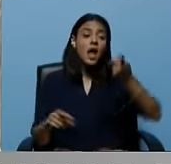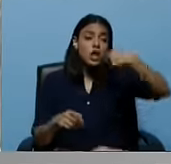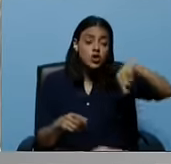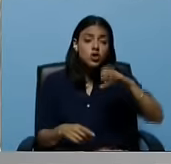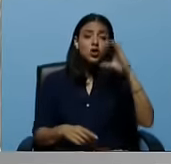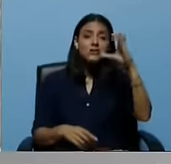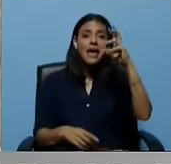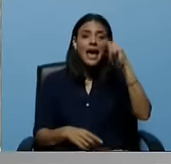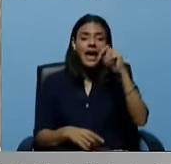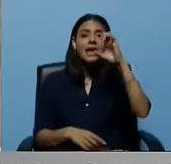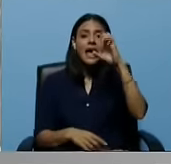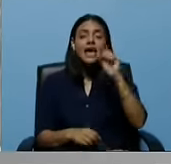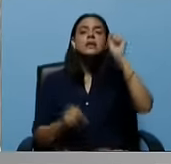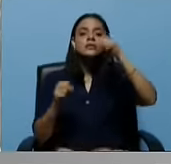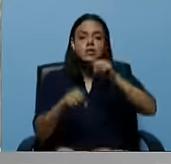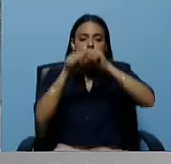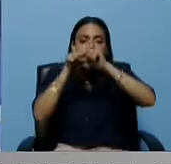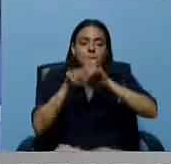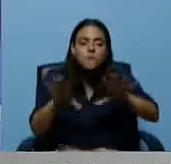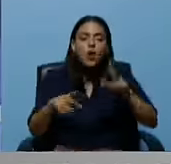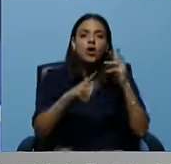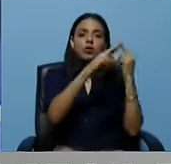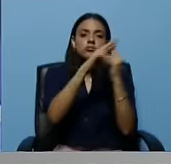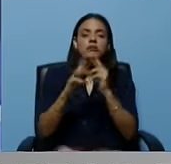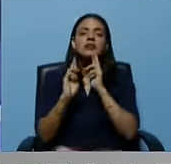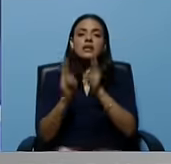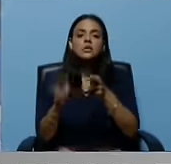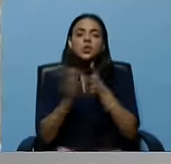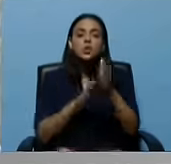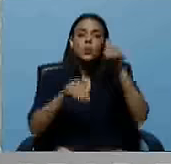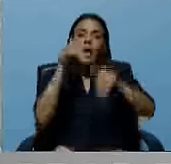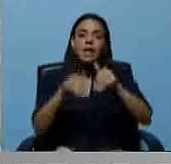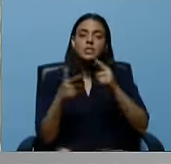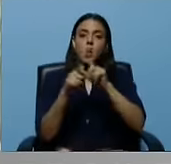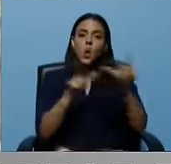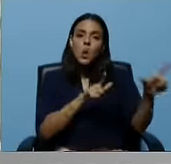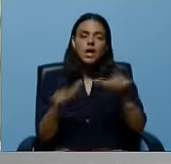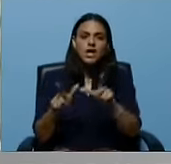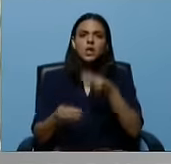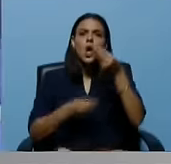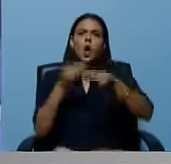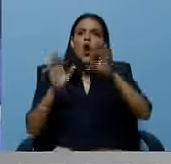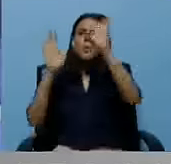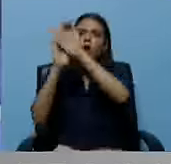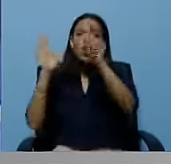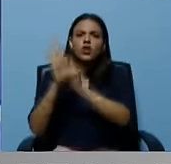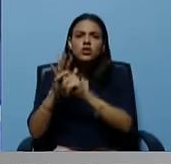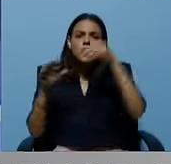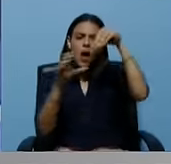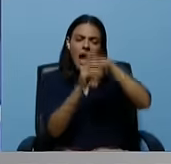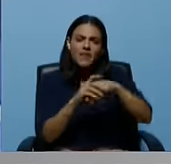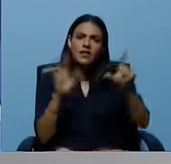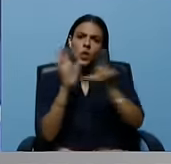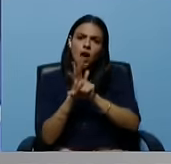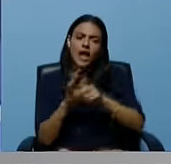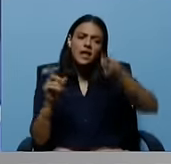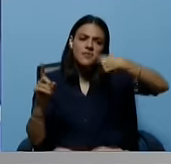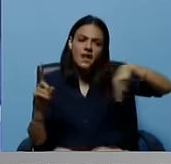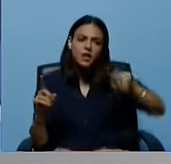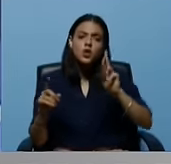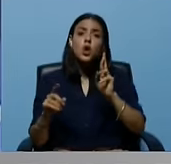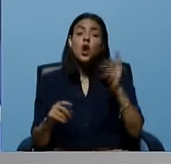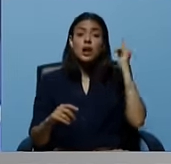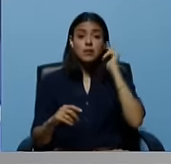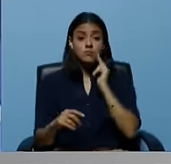publicó los resultados de las elecciones. ¿Cómo establece la Constitución y las leyes electorales de la